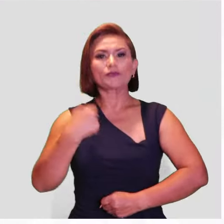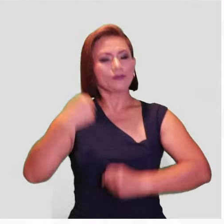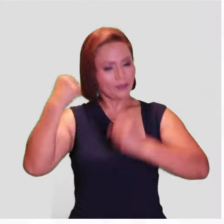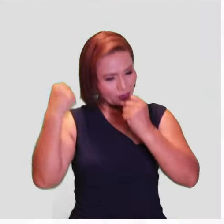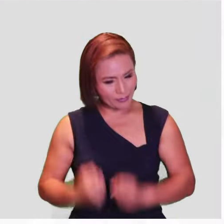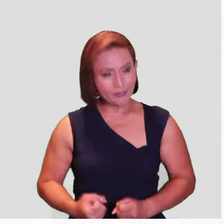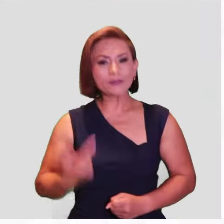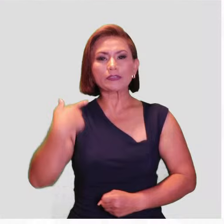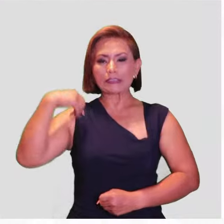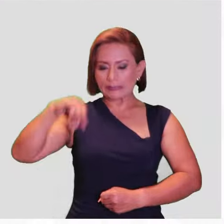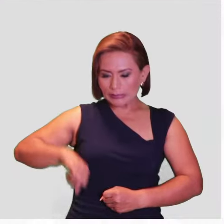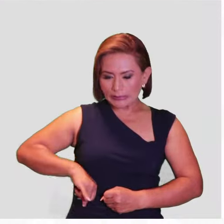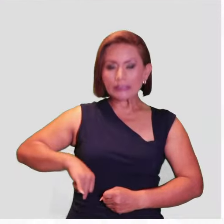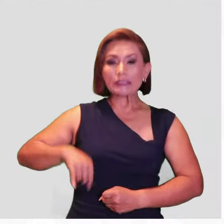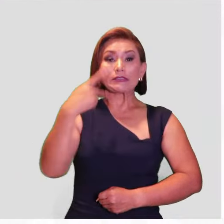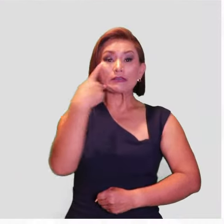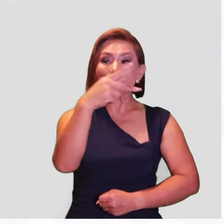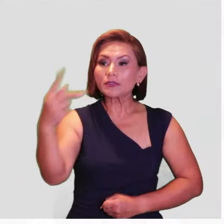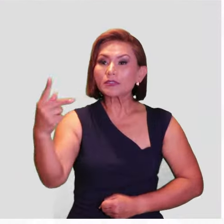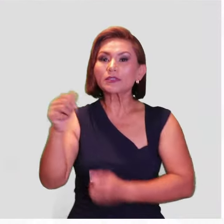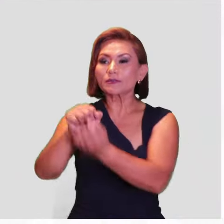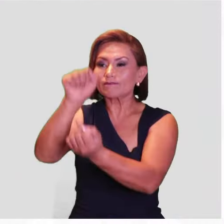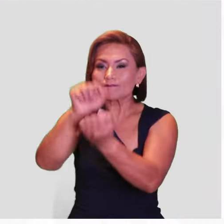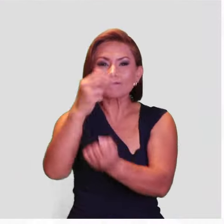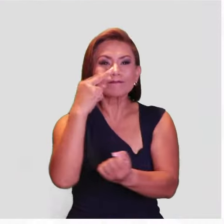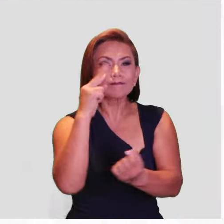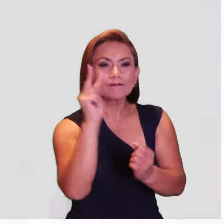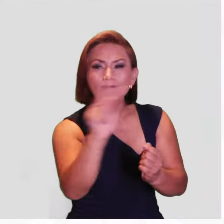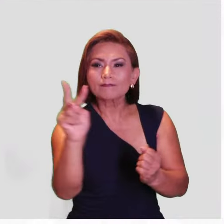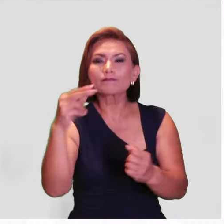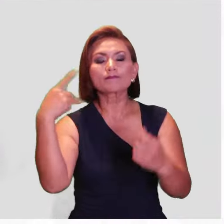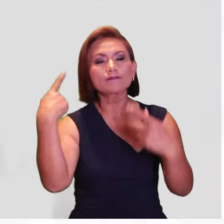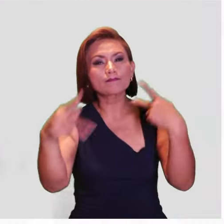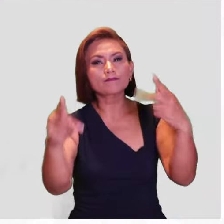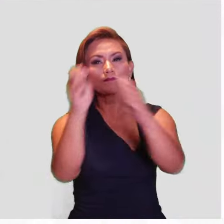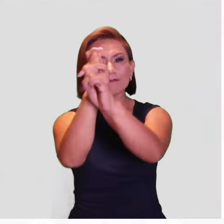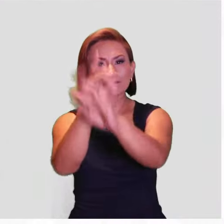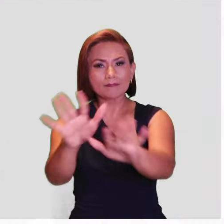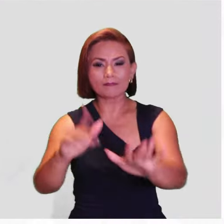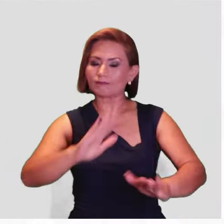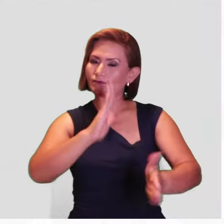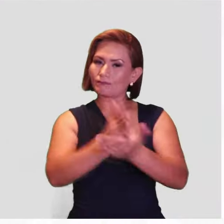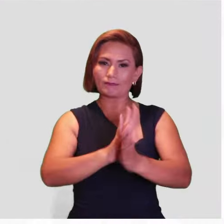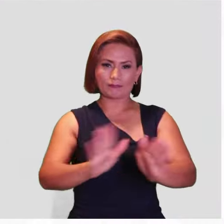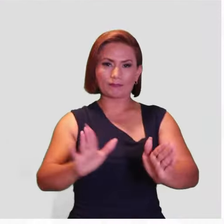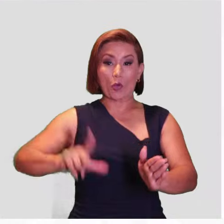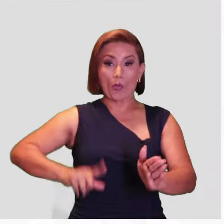sus intereses de ustedes, no los del gobierno municipal. Ahí le dejo.